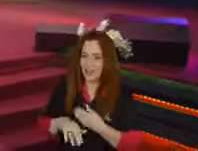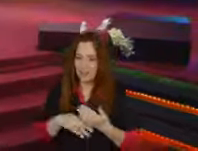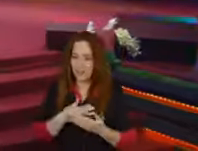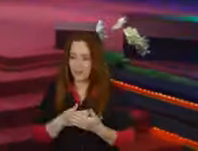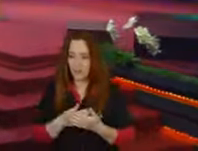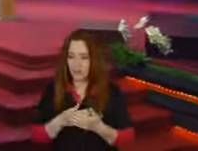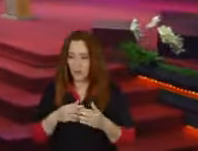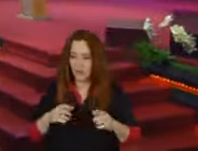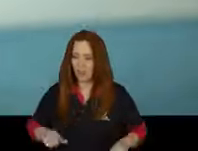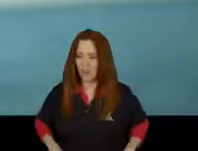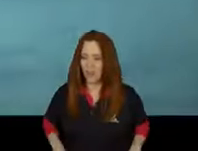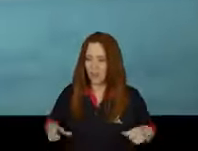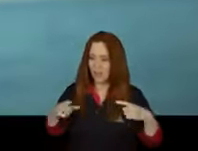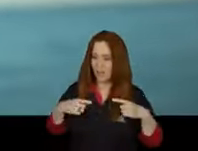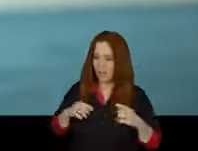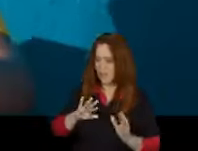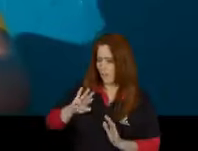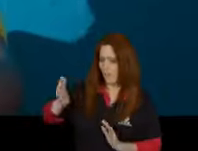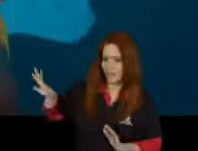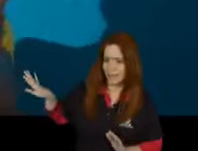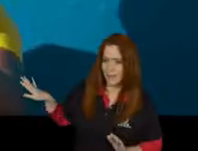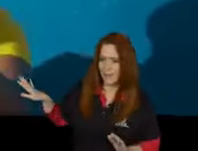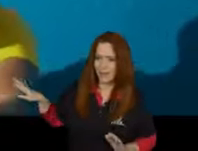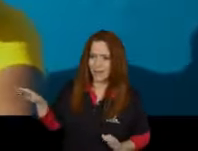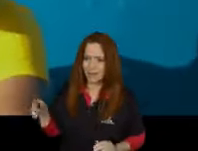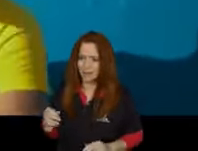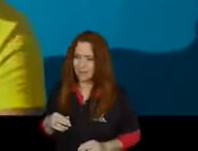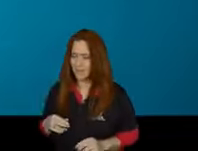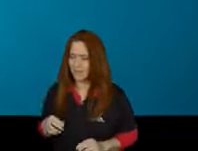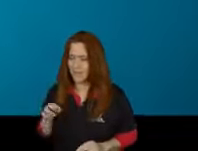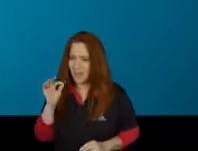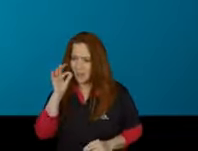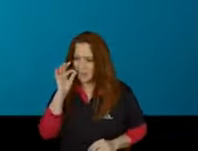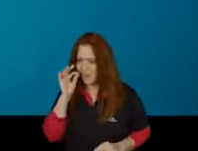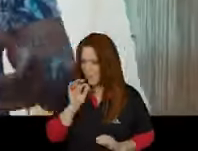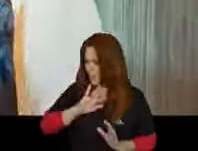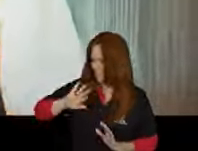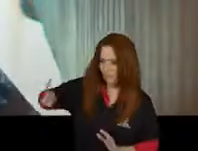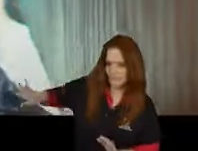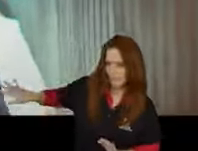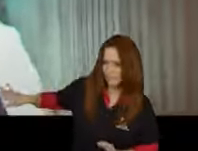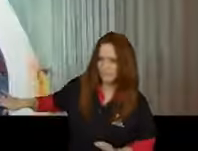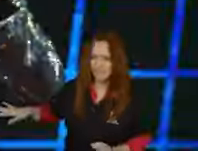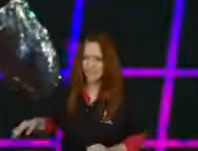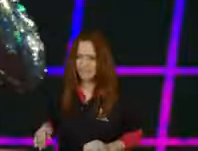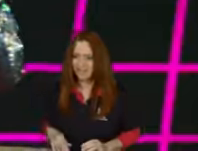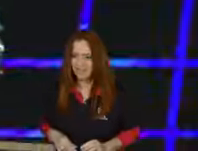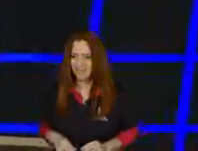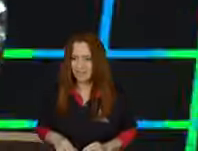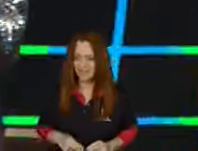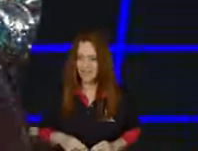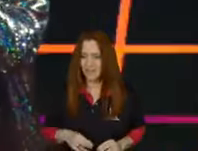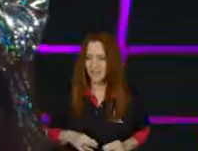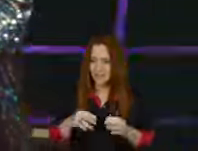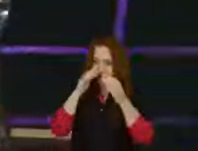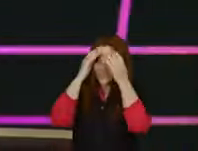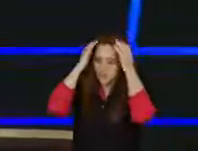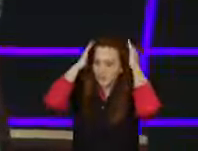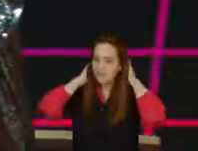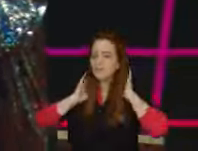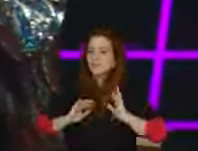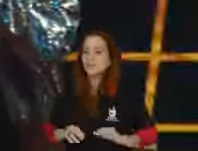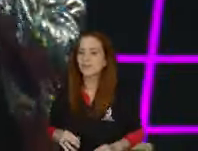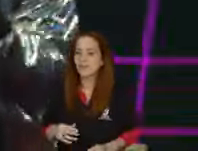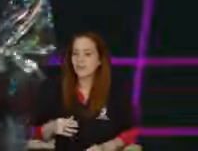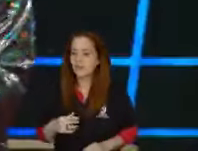me llame Mari, tampoco llame Juana, porque esta pan no la cambio por nada. Pata ni pa' coger impulso, porque esta pan no